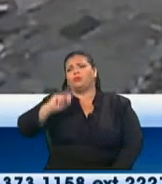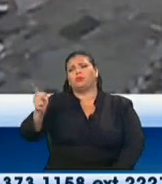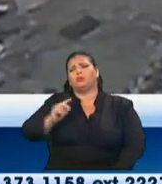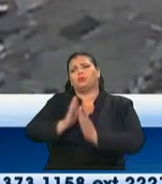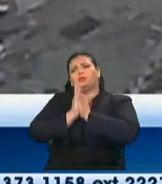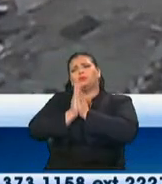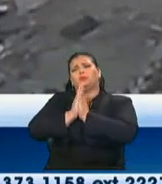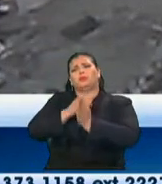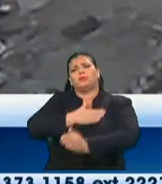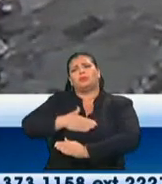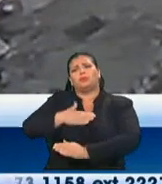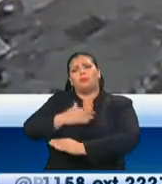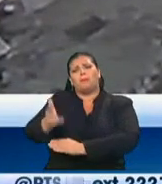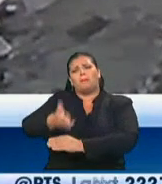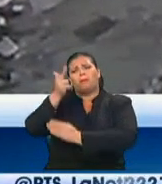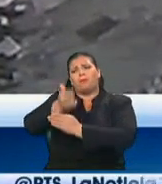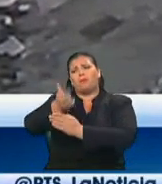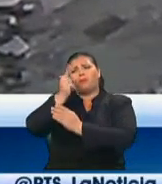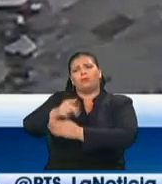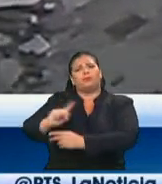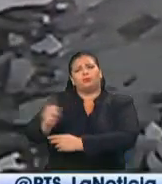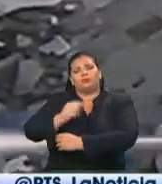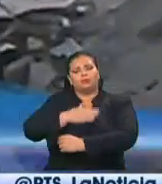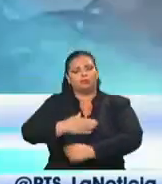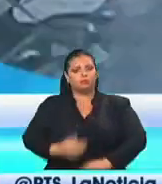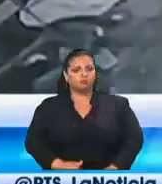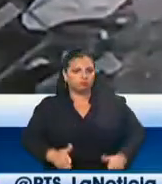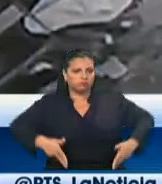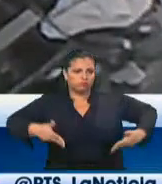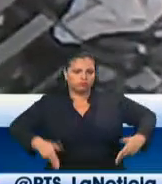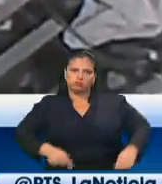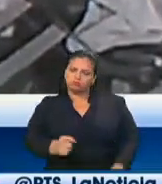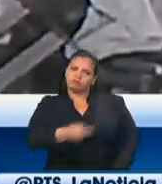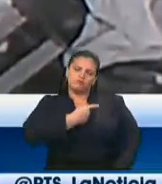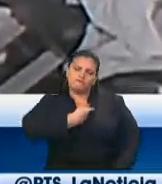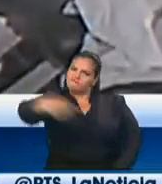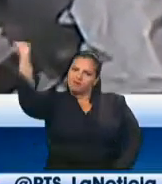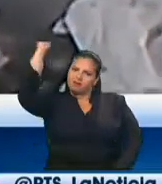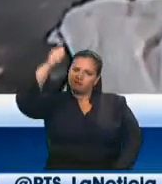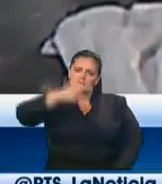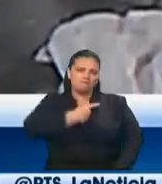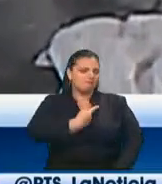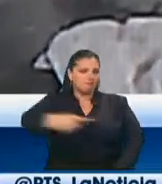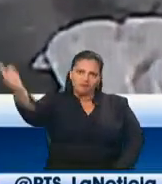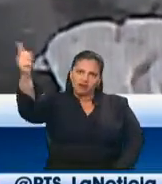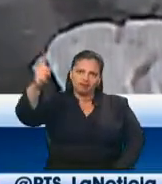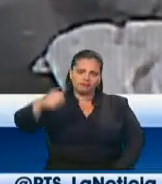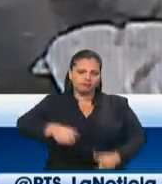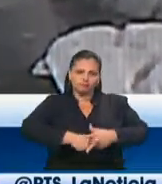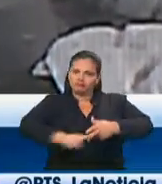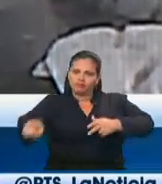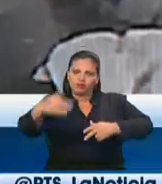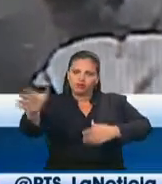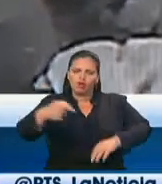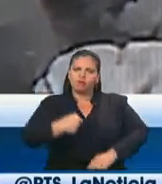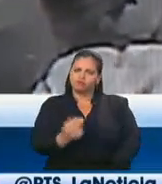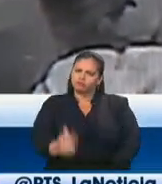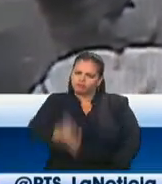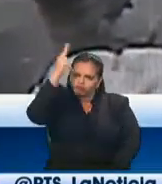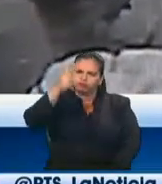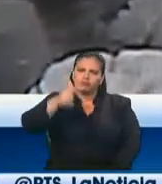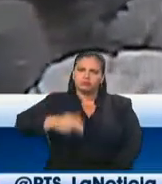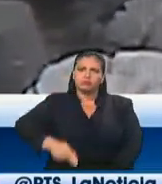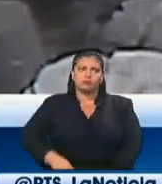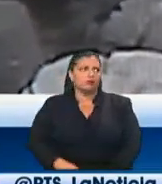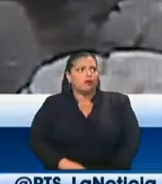dispares. Y ahí el guardia le amenazaba que si no salía le iba a matar. Pero ahí rápidamente, con la misma audacia que entró, con la